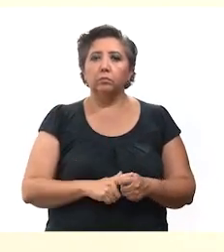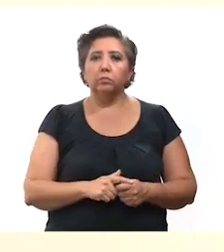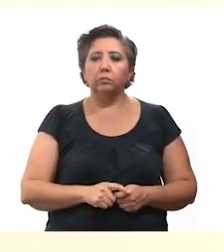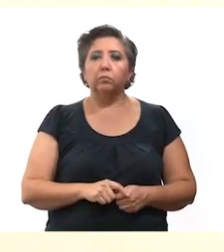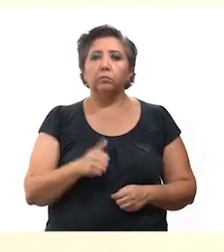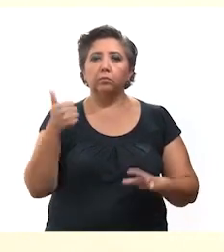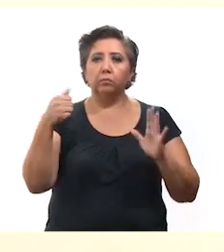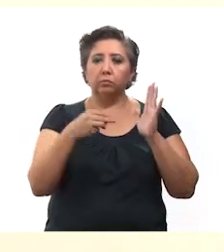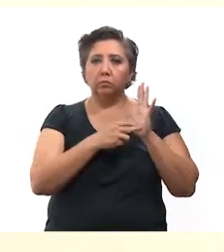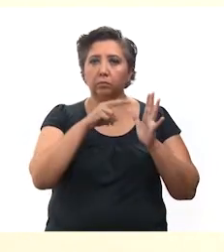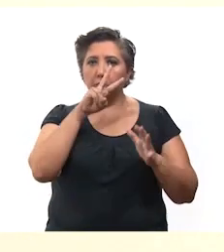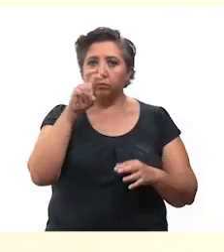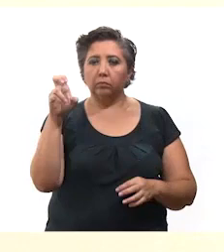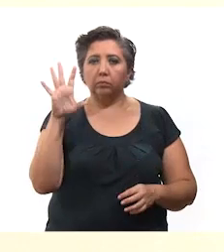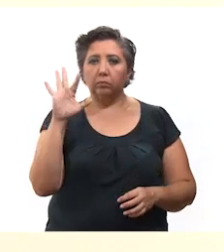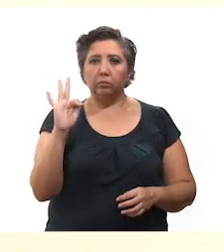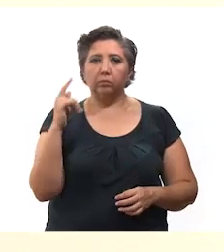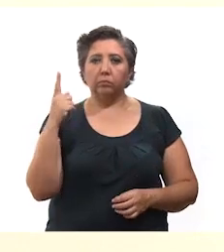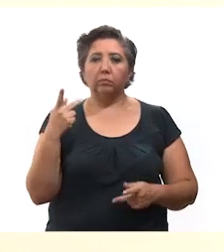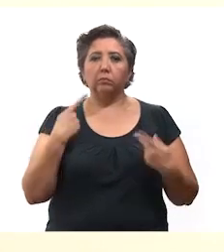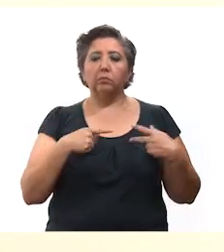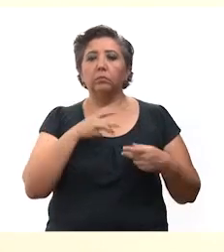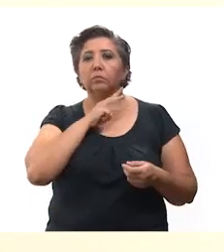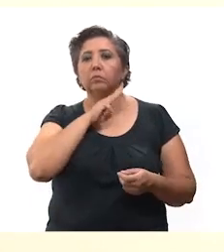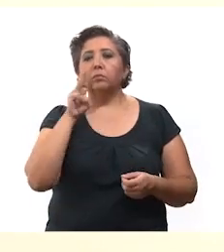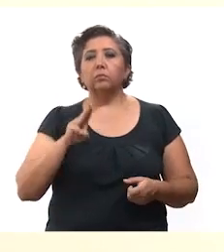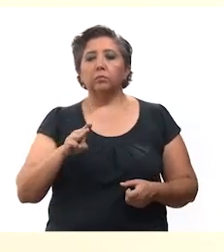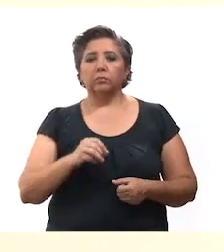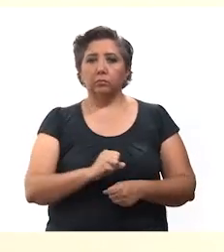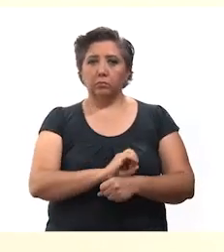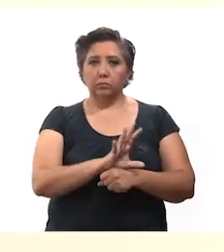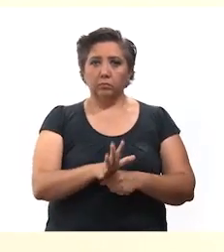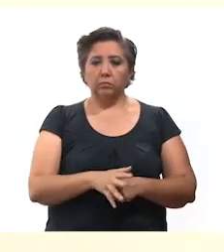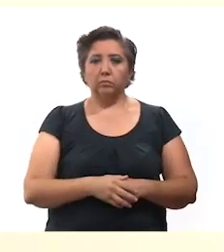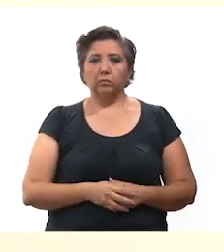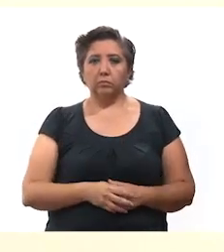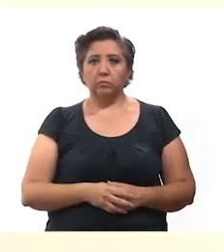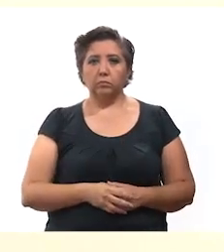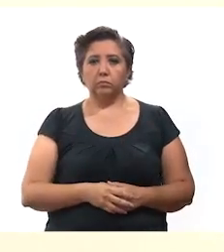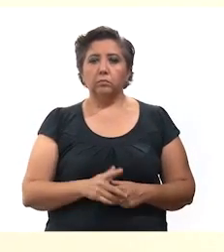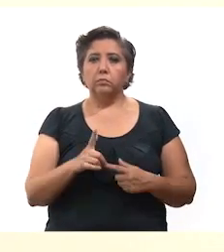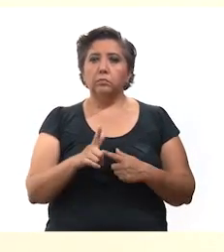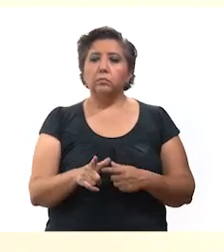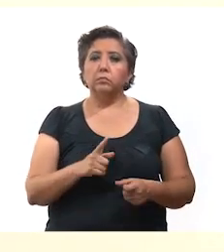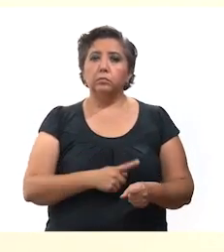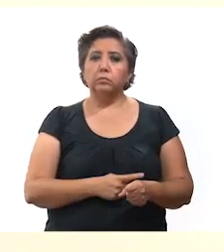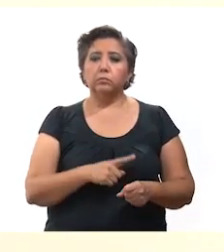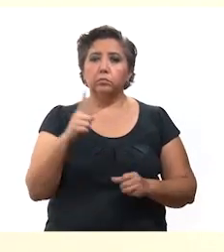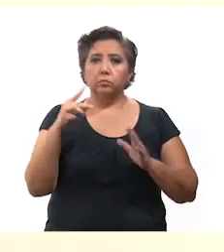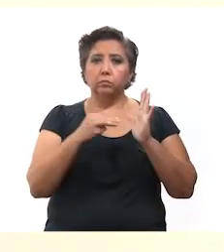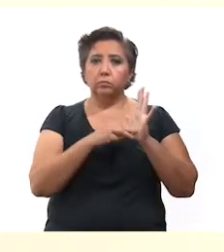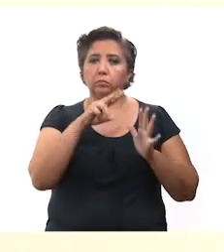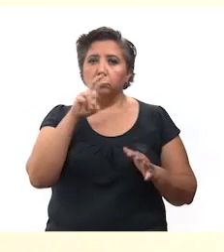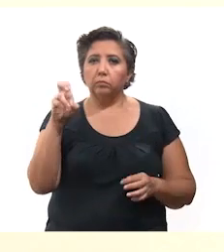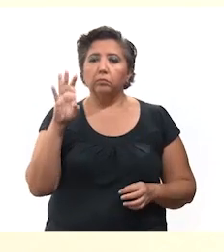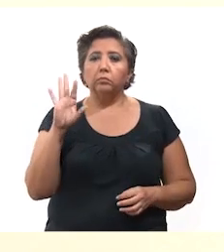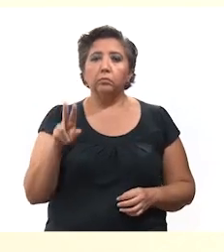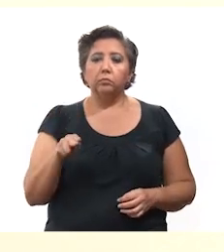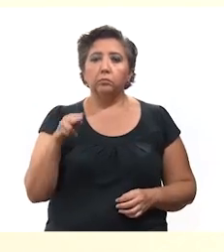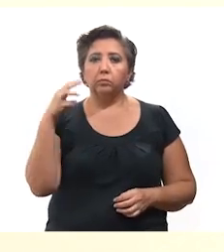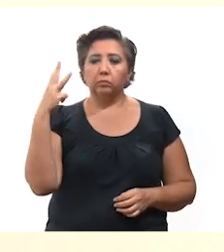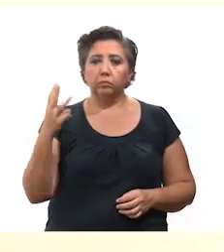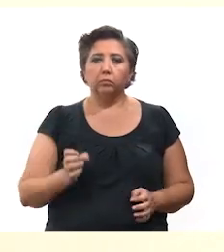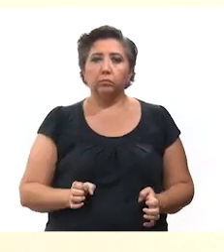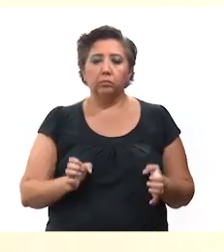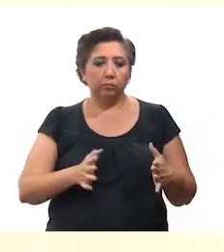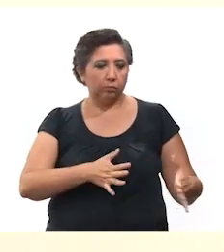total, son 6.241 las personas fallecidas a causa del coronavirus. De los casos activos, 1.283